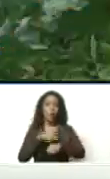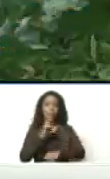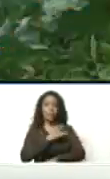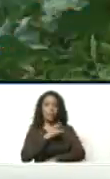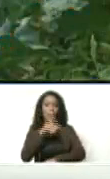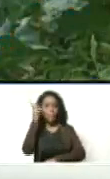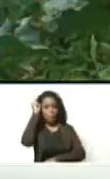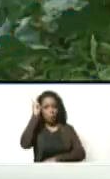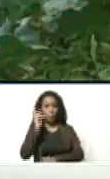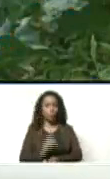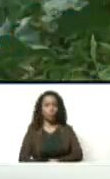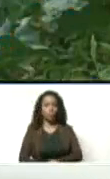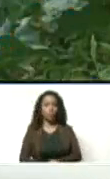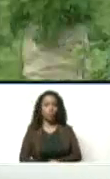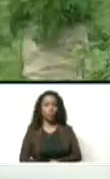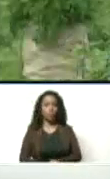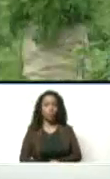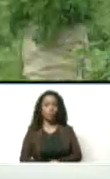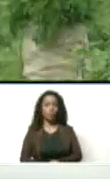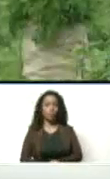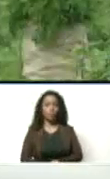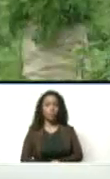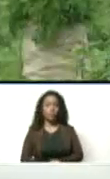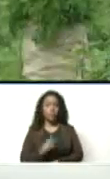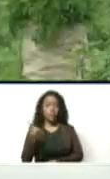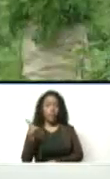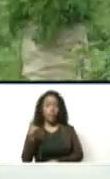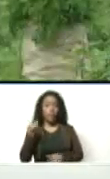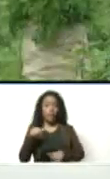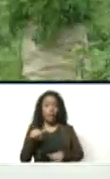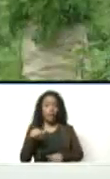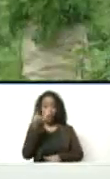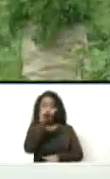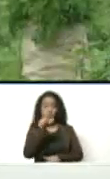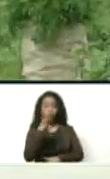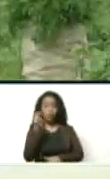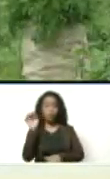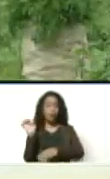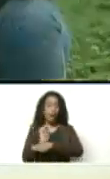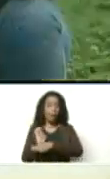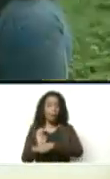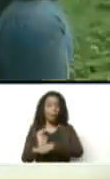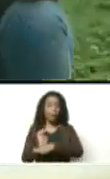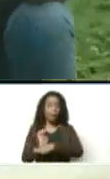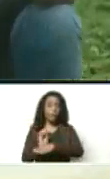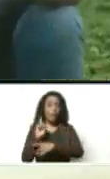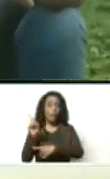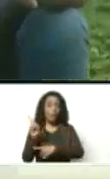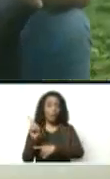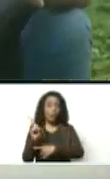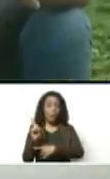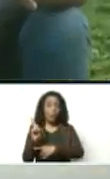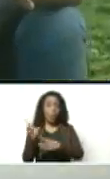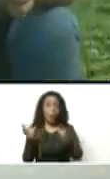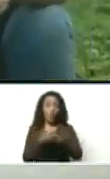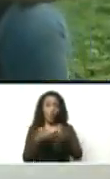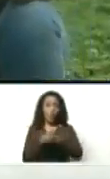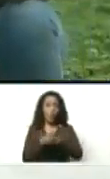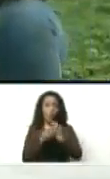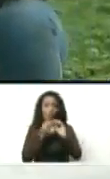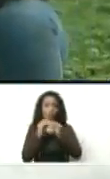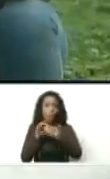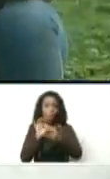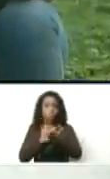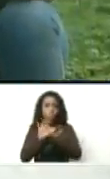Perú. Y los ejércitos de Guayaquil y de Quito estaban las partidas armadas de